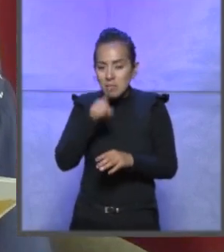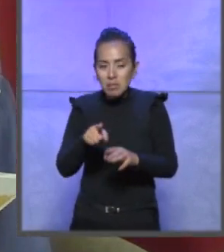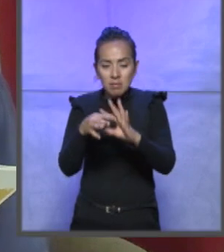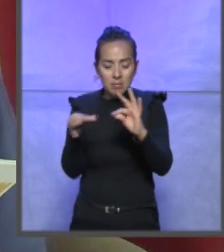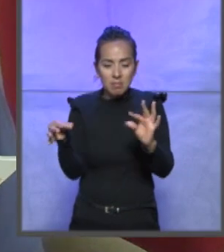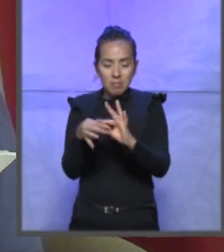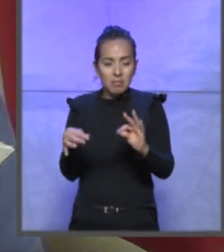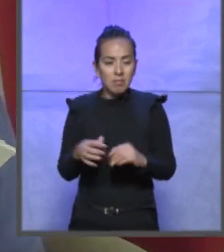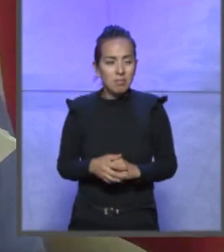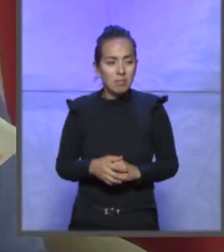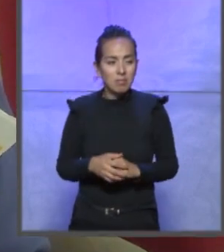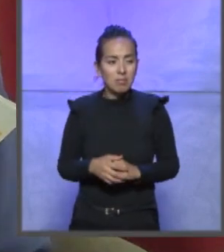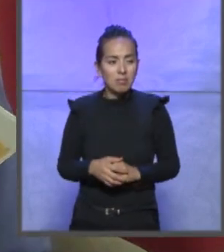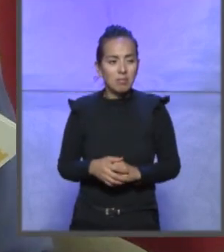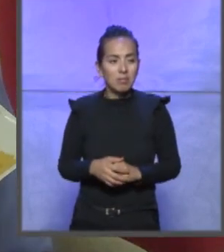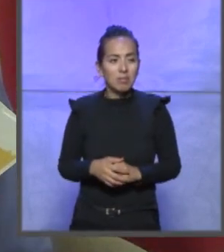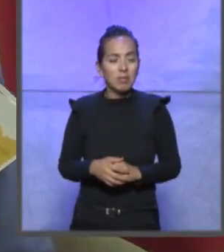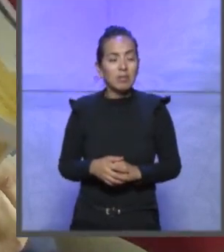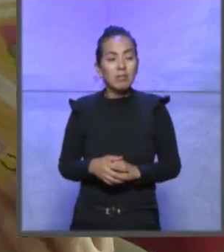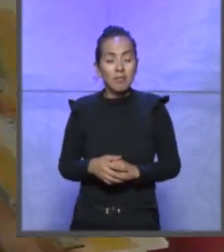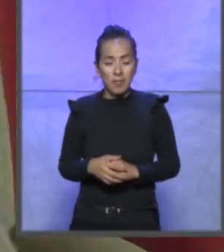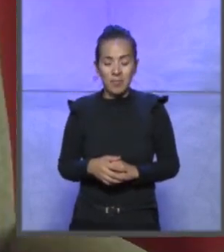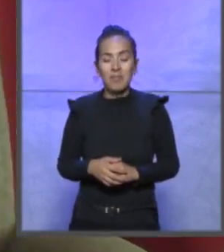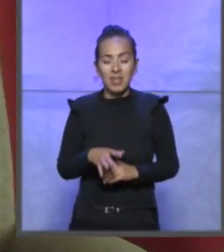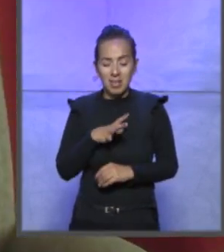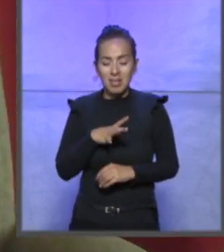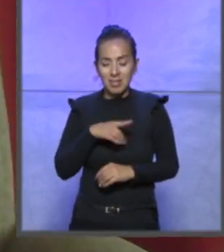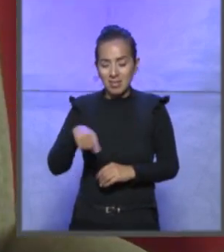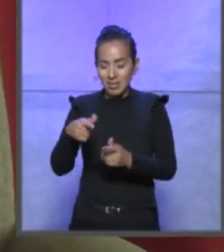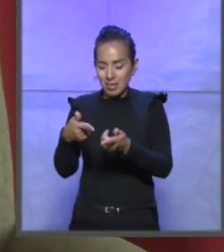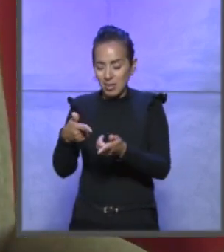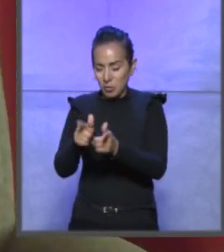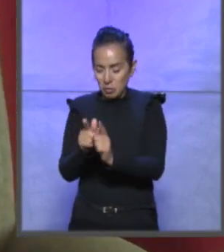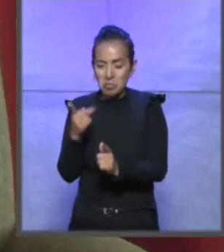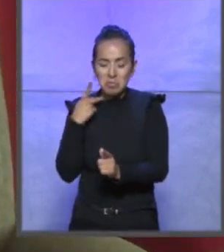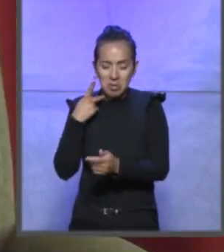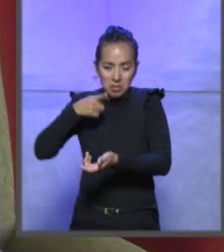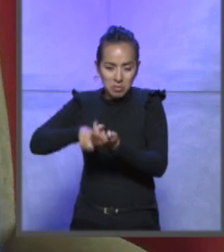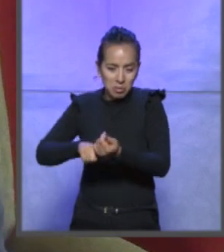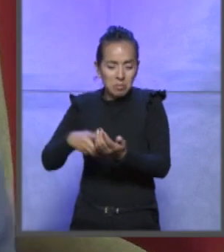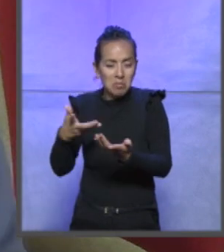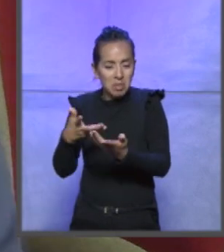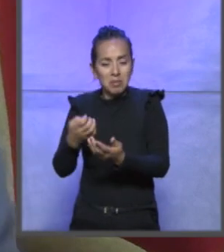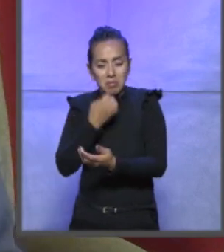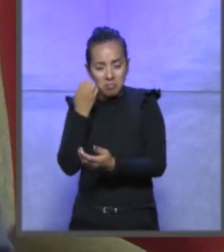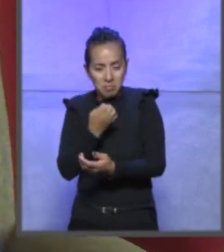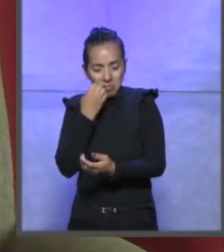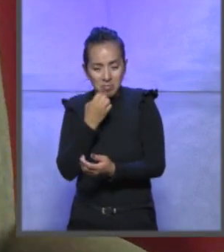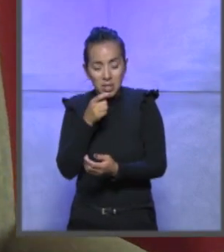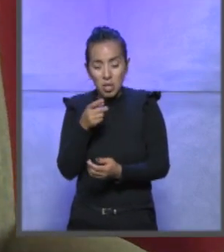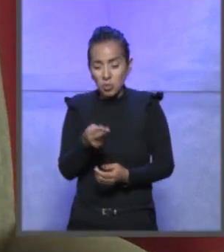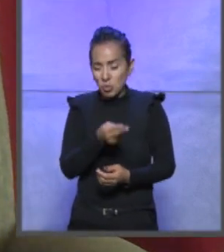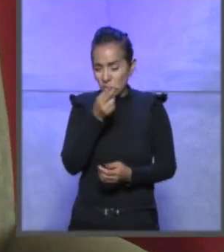hablar también, por ejemplo, de la formación de cuadro en los partidos políticos. Si ustedes se